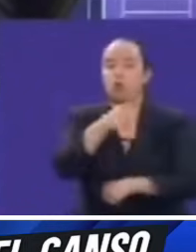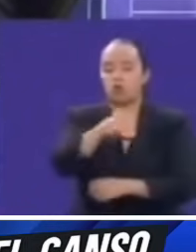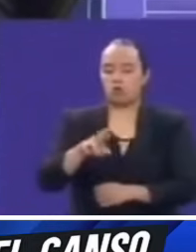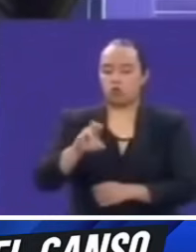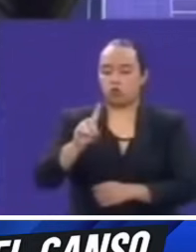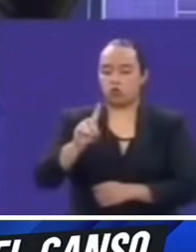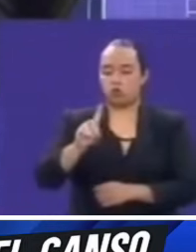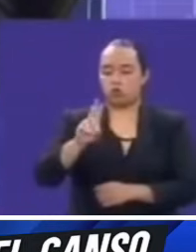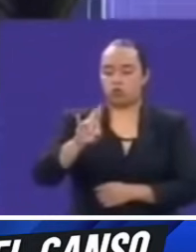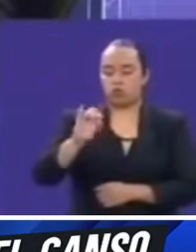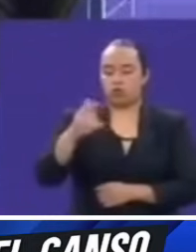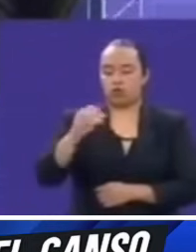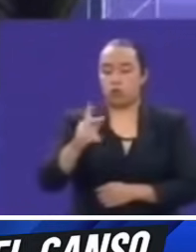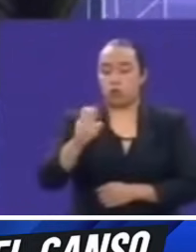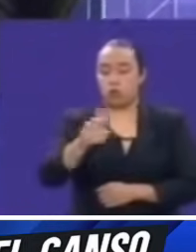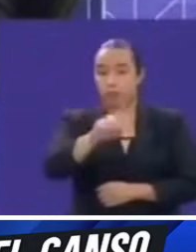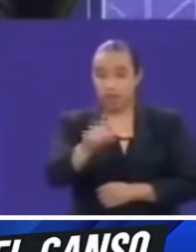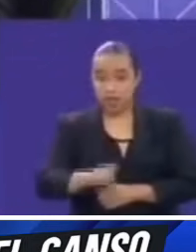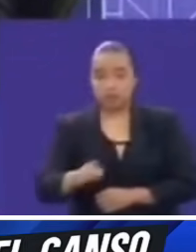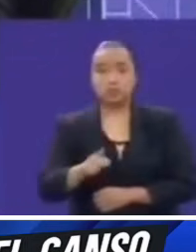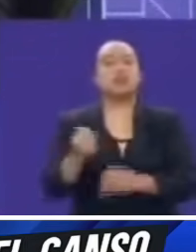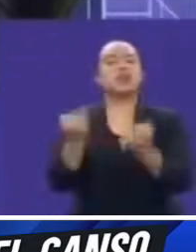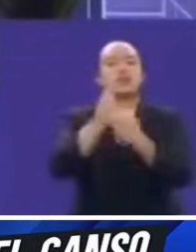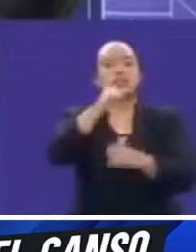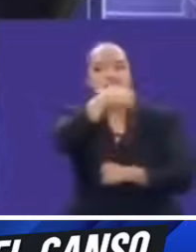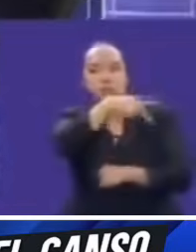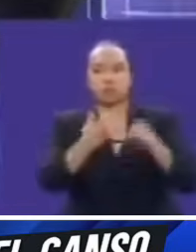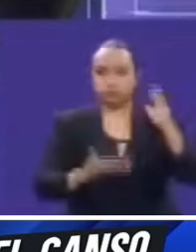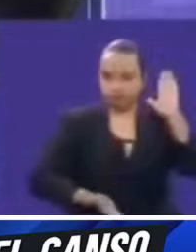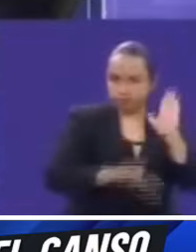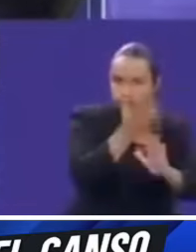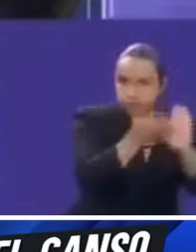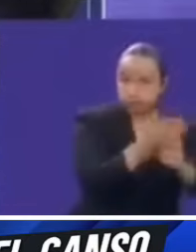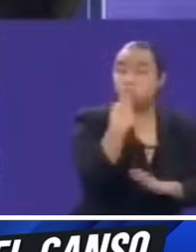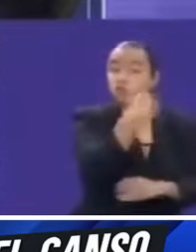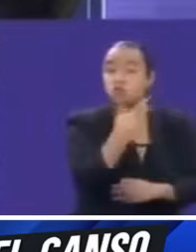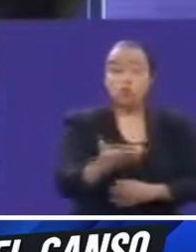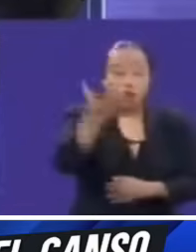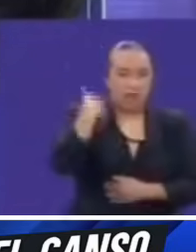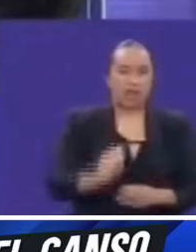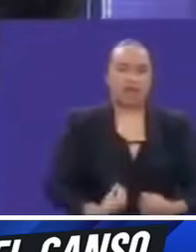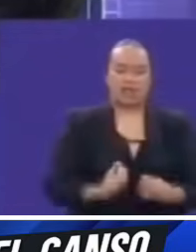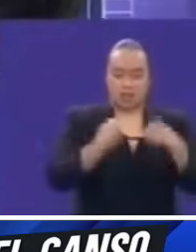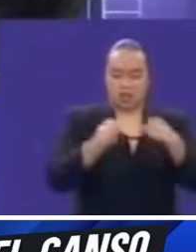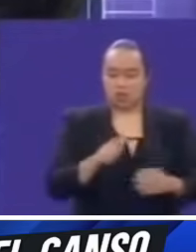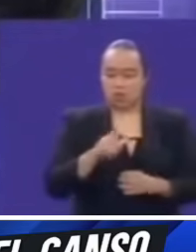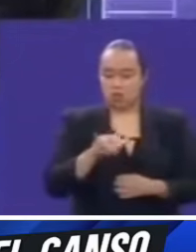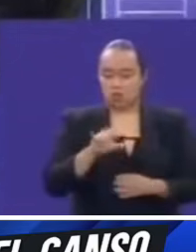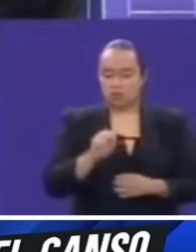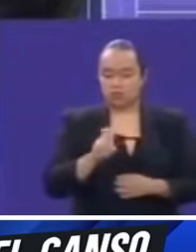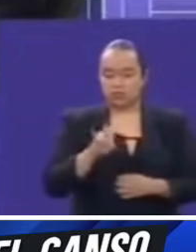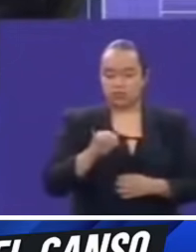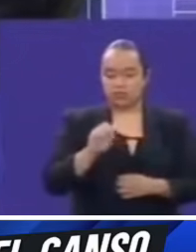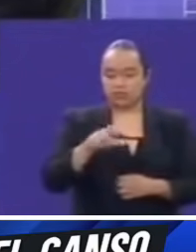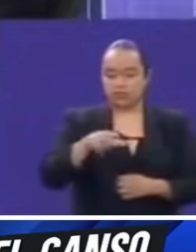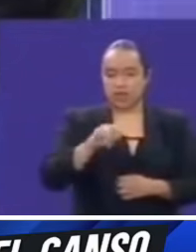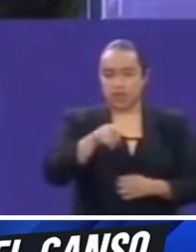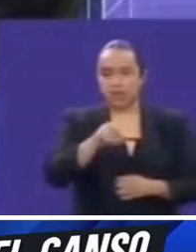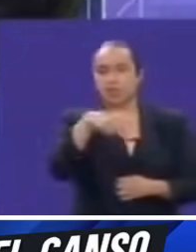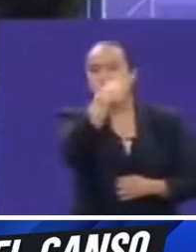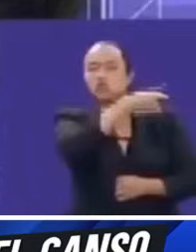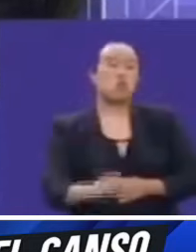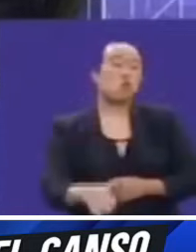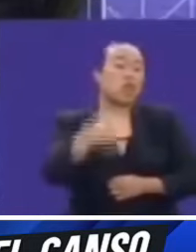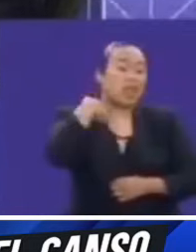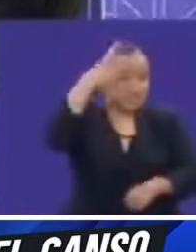Pedro Fernando espriu también constructor del edificio donde vivía Luis vizcaíno exdirector jurídico de la